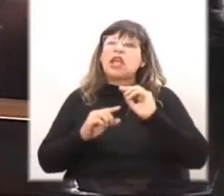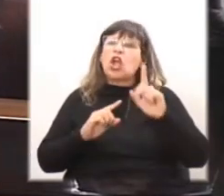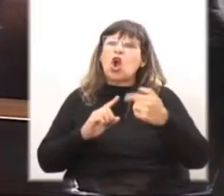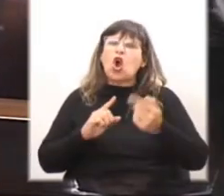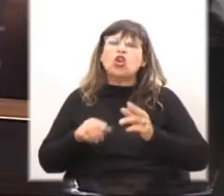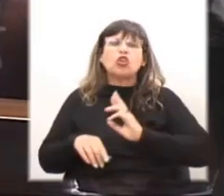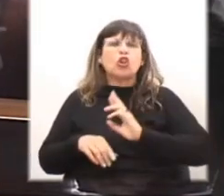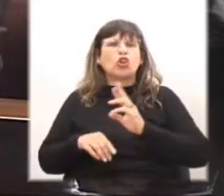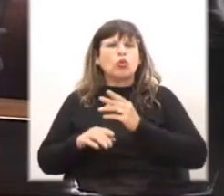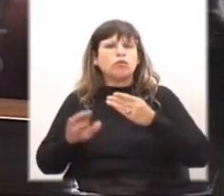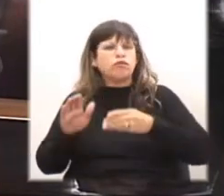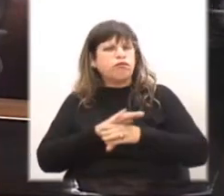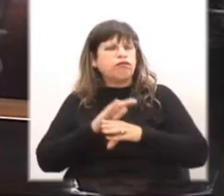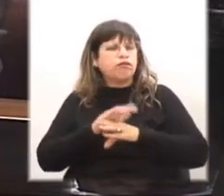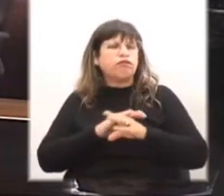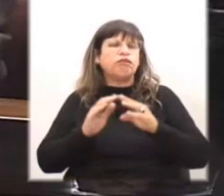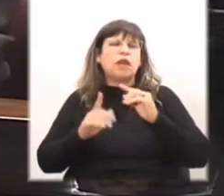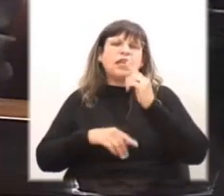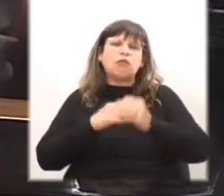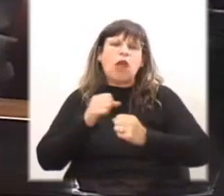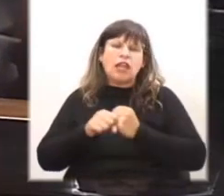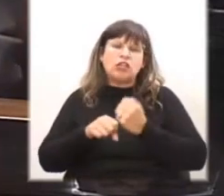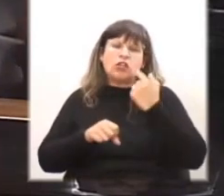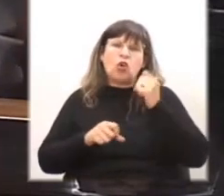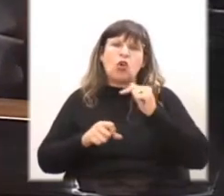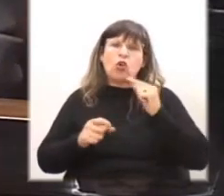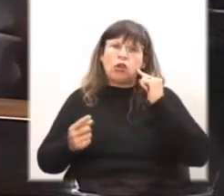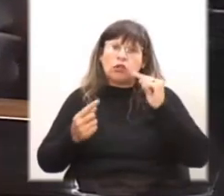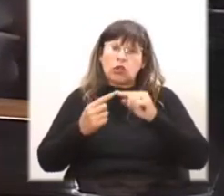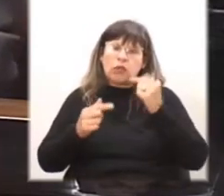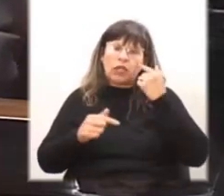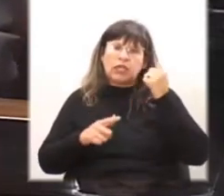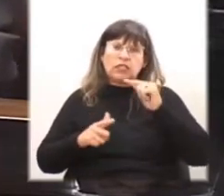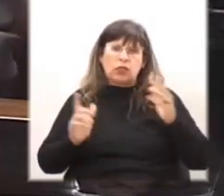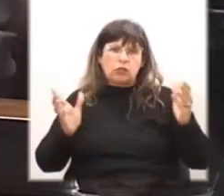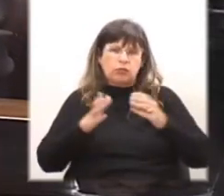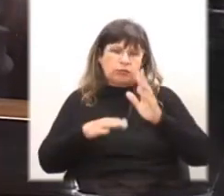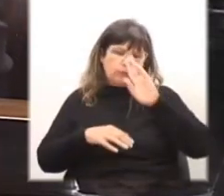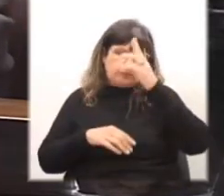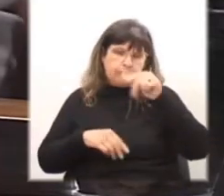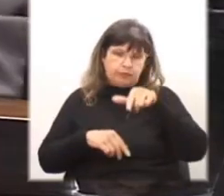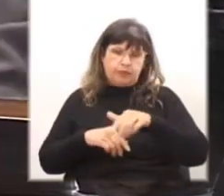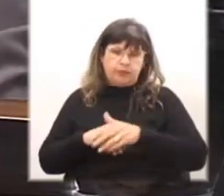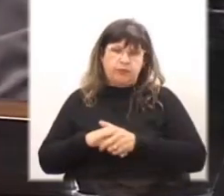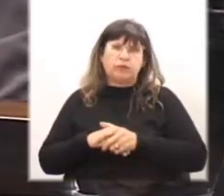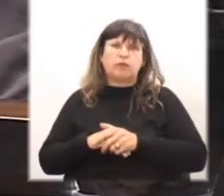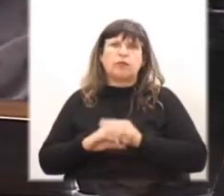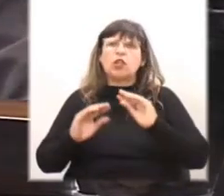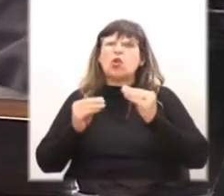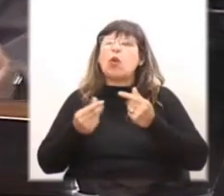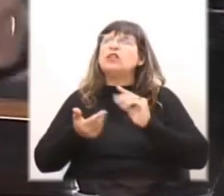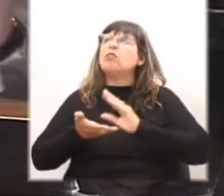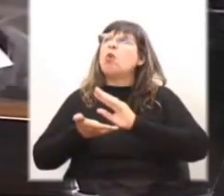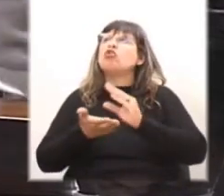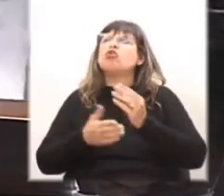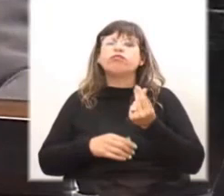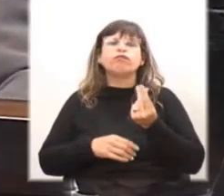recursos ingresan anualmente con destino a la delegación uruguaya en CTM? ¿Y cuáles son los